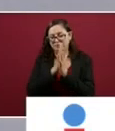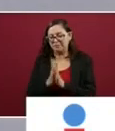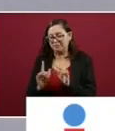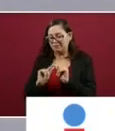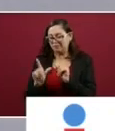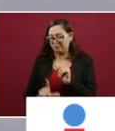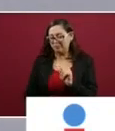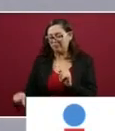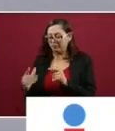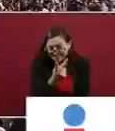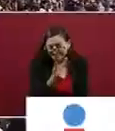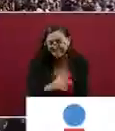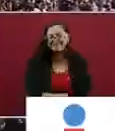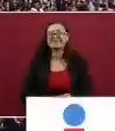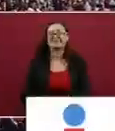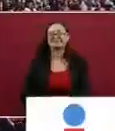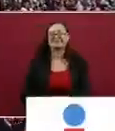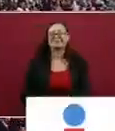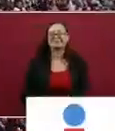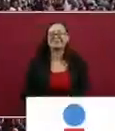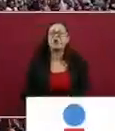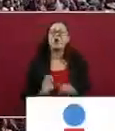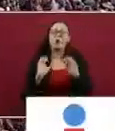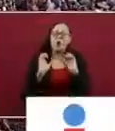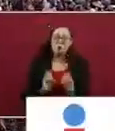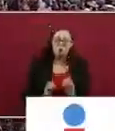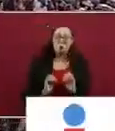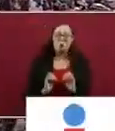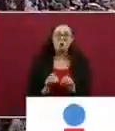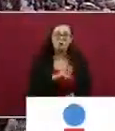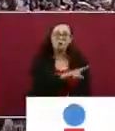1 hora 24 minutos de discurso. Costo,